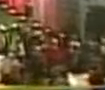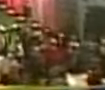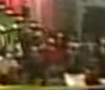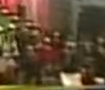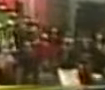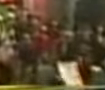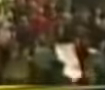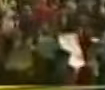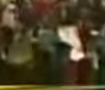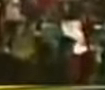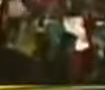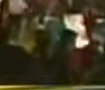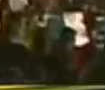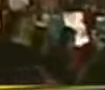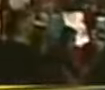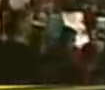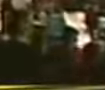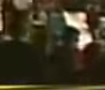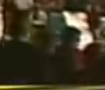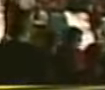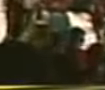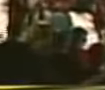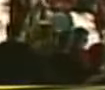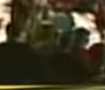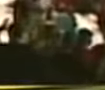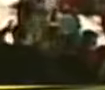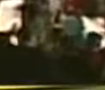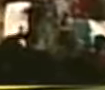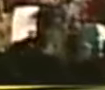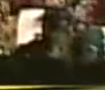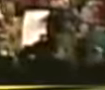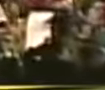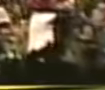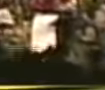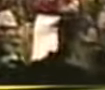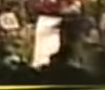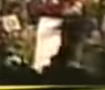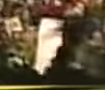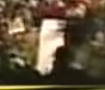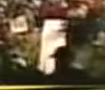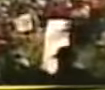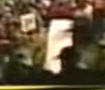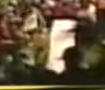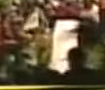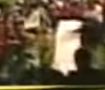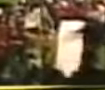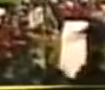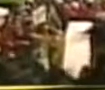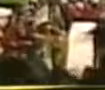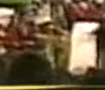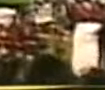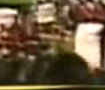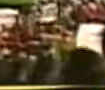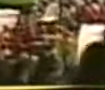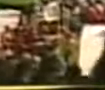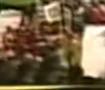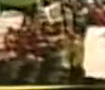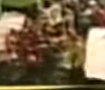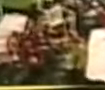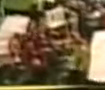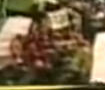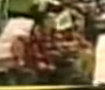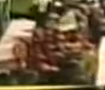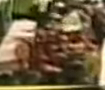las bases, que será como fecha tope el 19 de marzo. Asimismo,